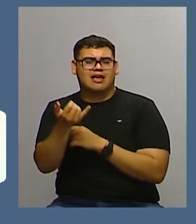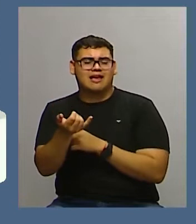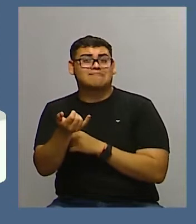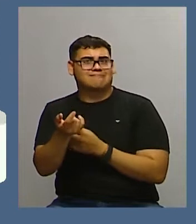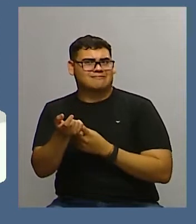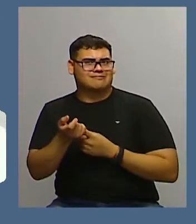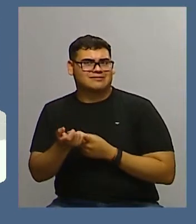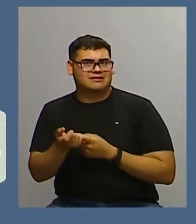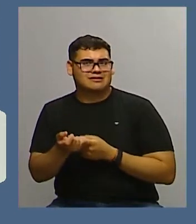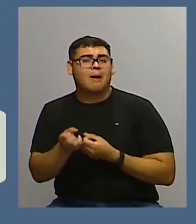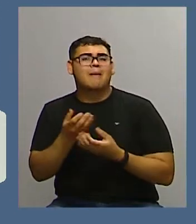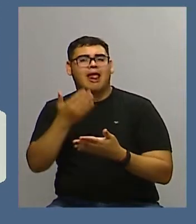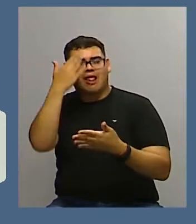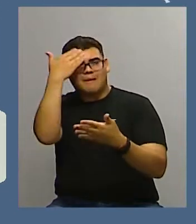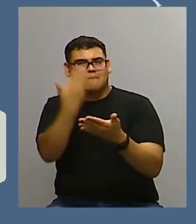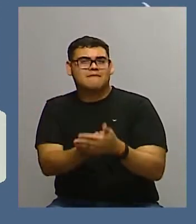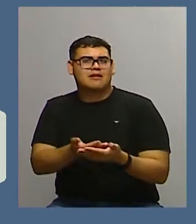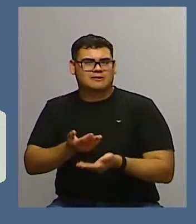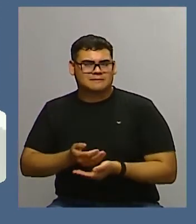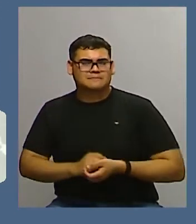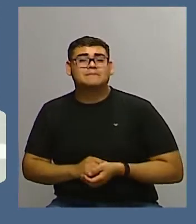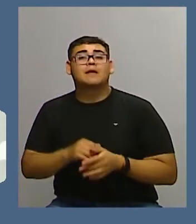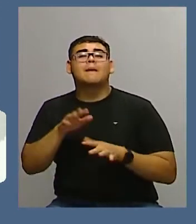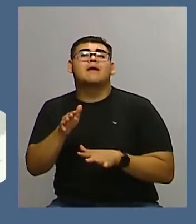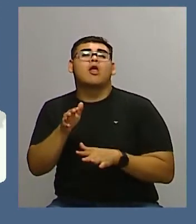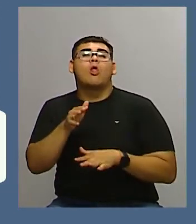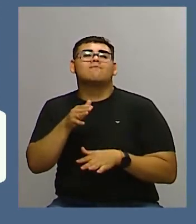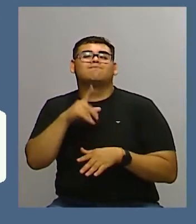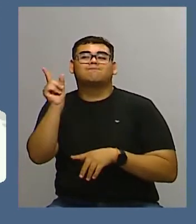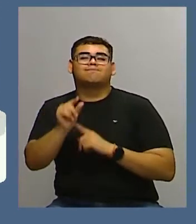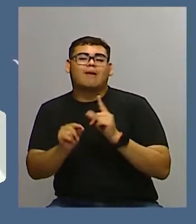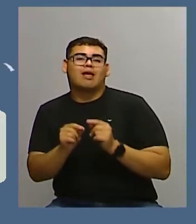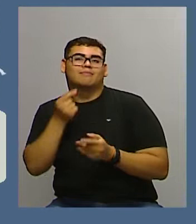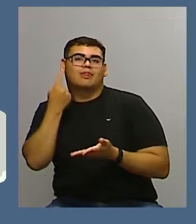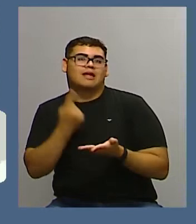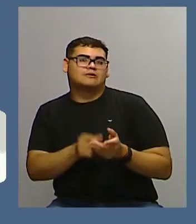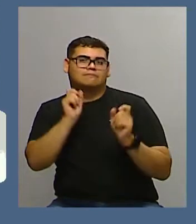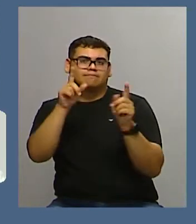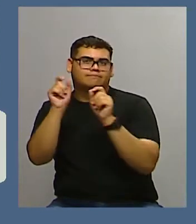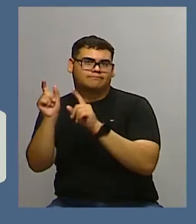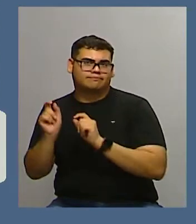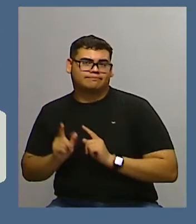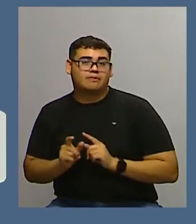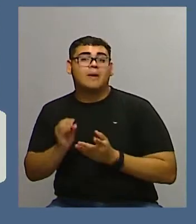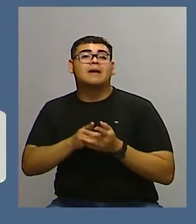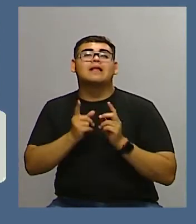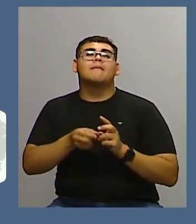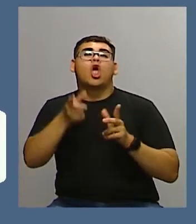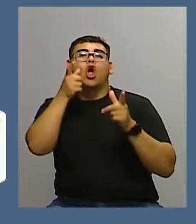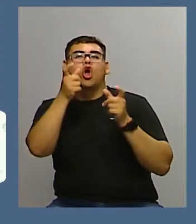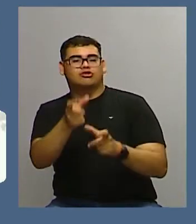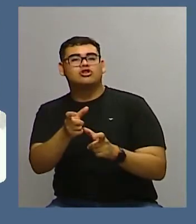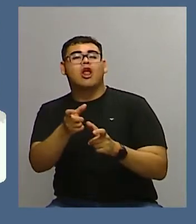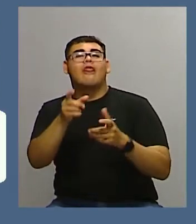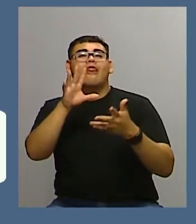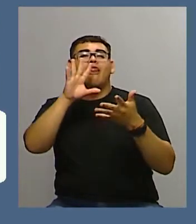dar frente a estas problemáticas. Pero cada país define las suyas, así como también hace el control de pérdidas y daños. Gaby, por